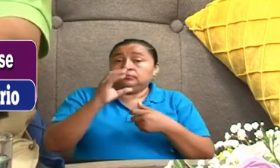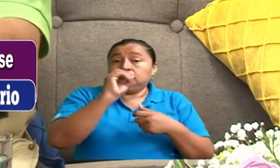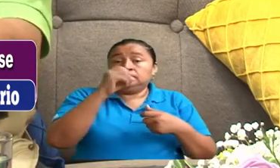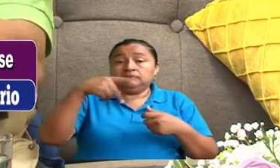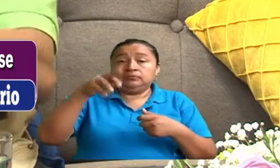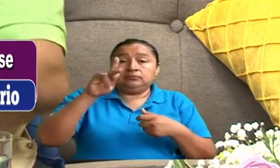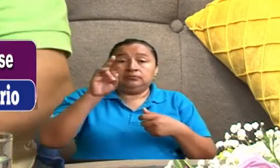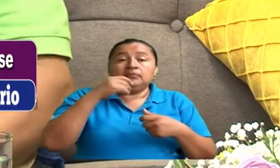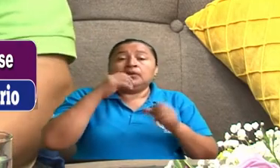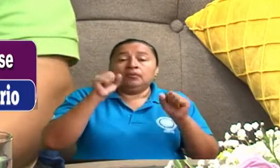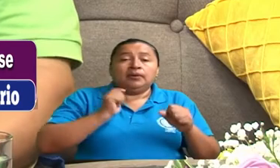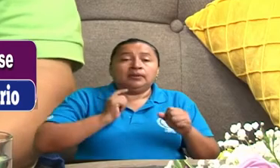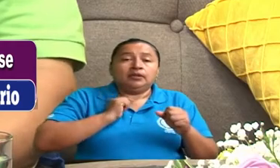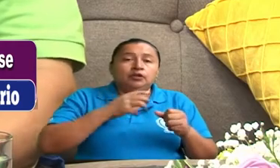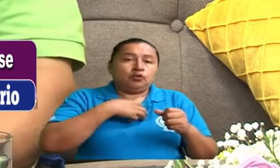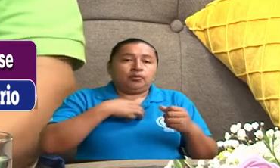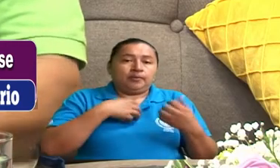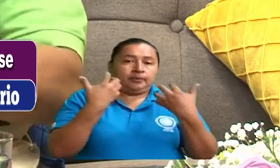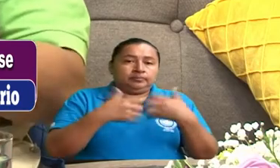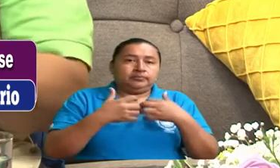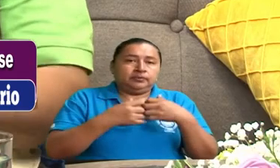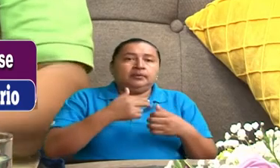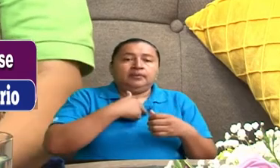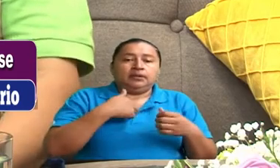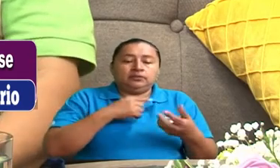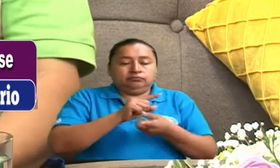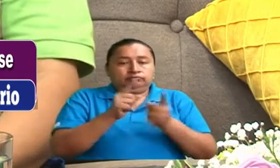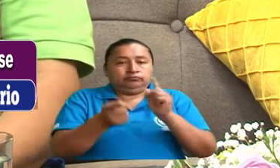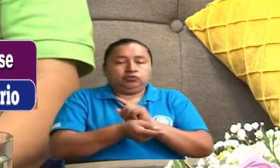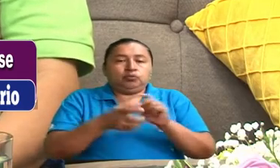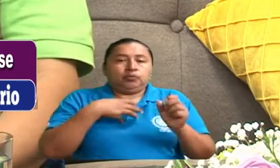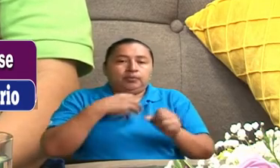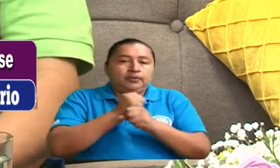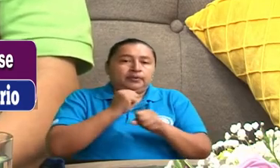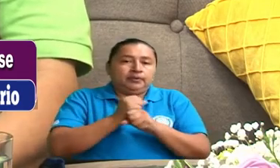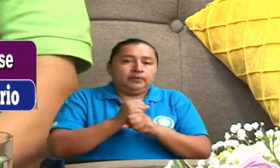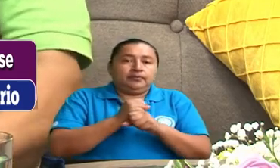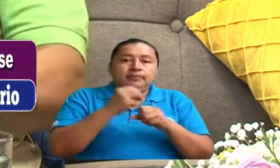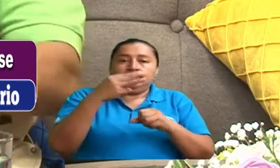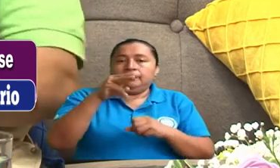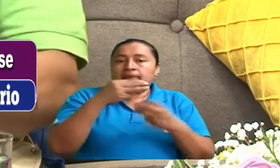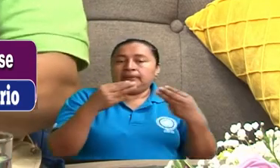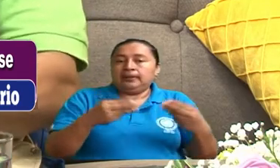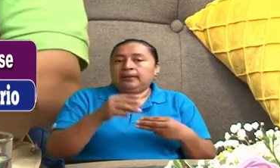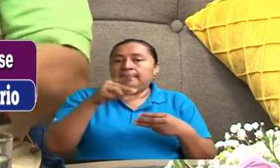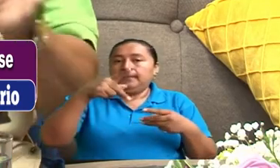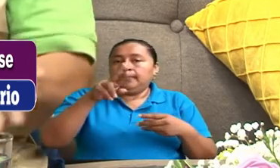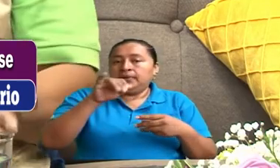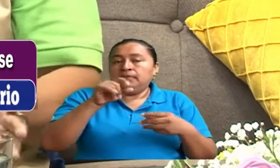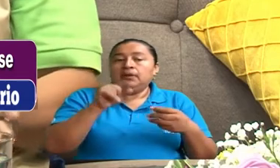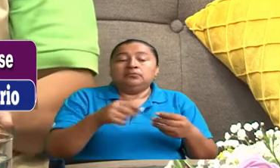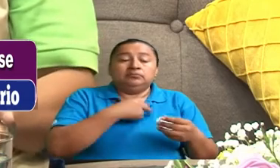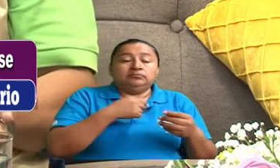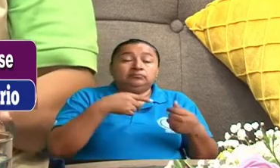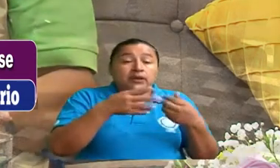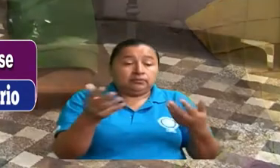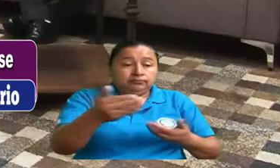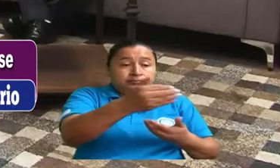el futuro puedan tener su maquinaria para transformar su materia prima. La recolectás y le das un valor